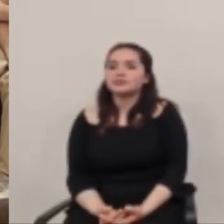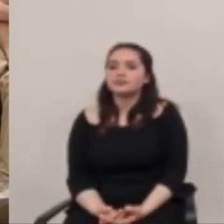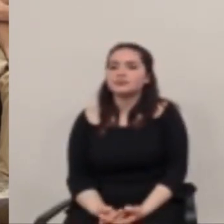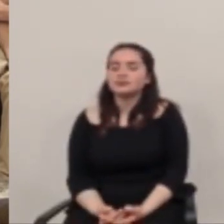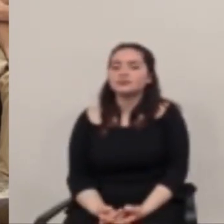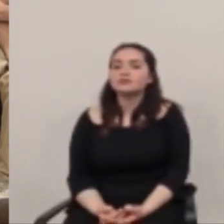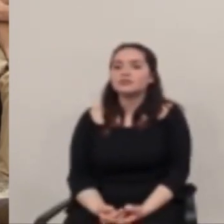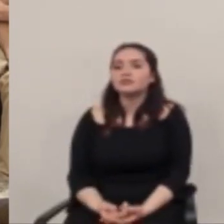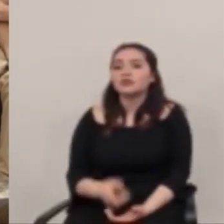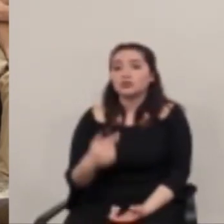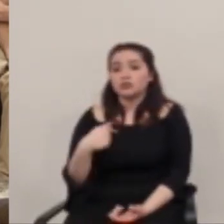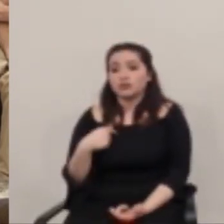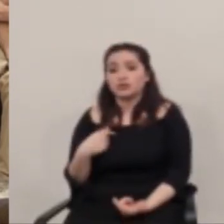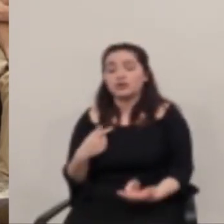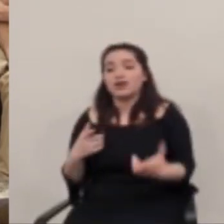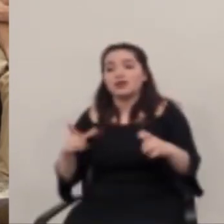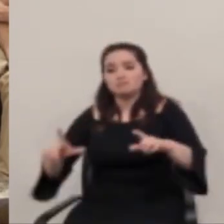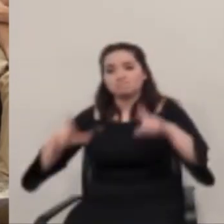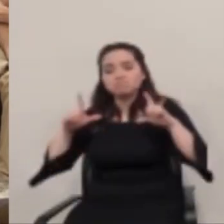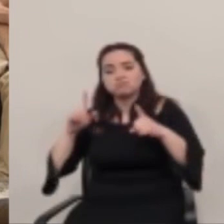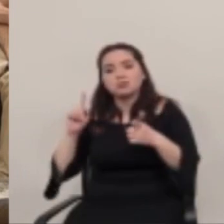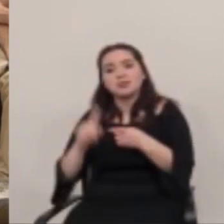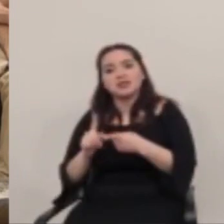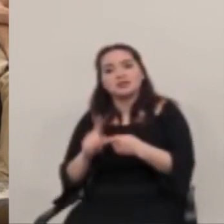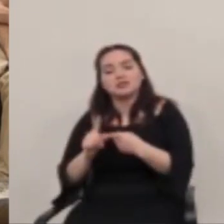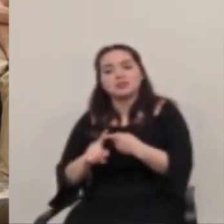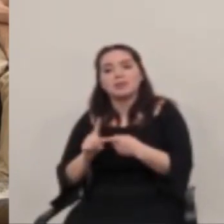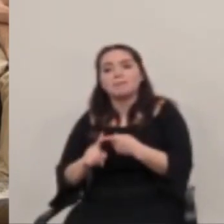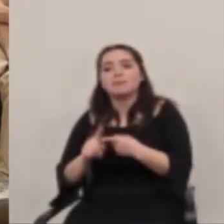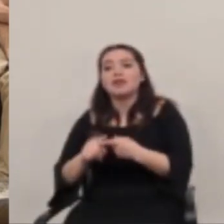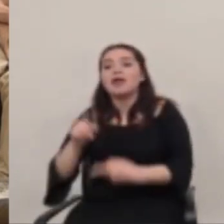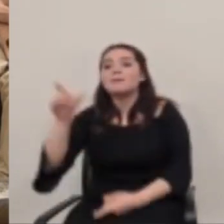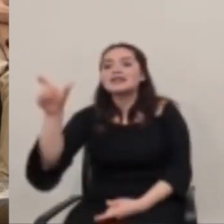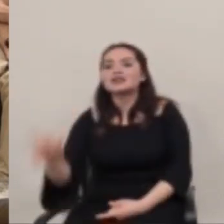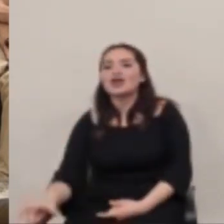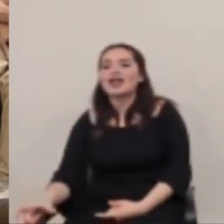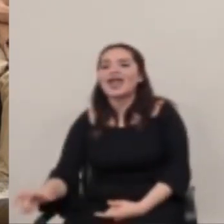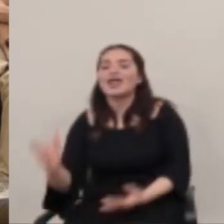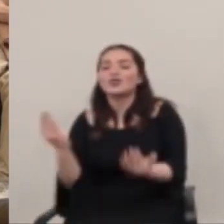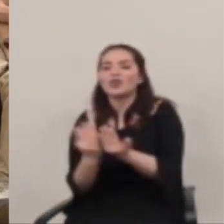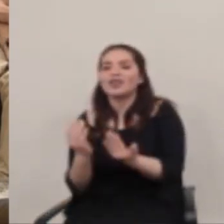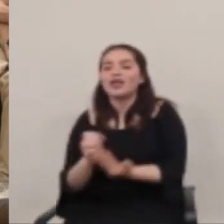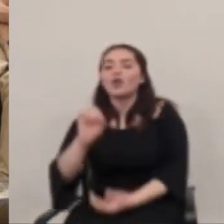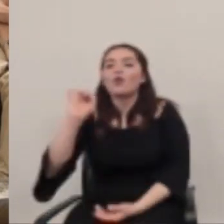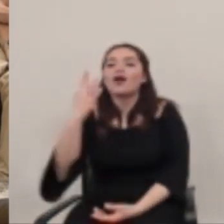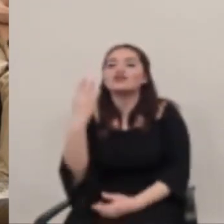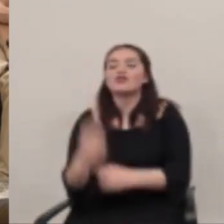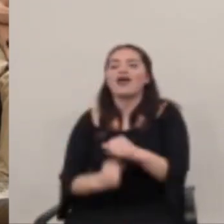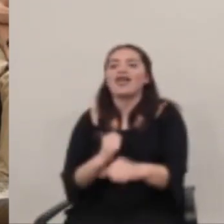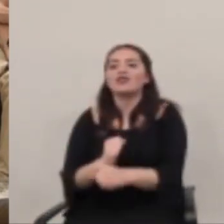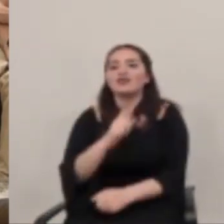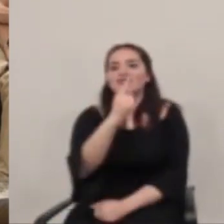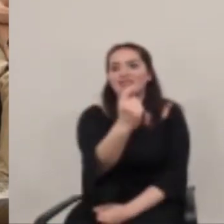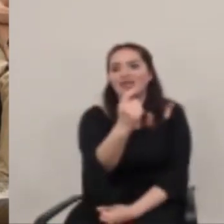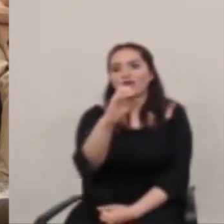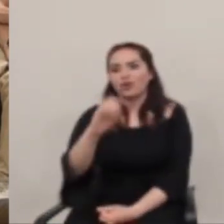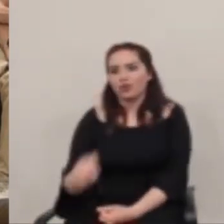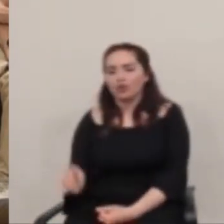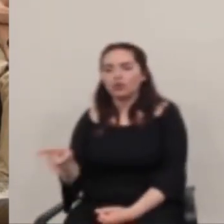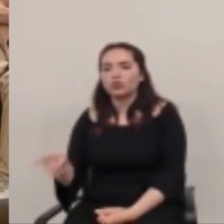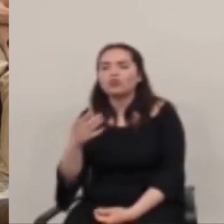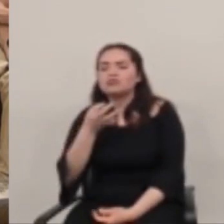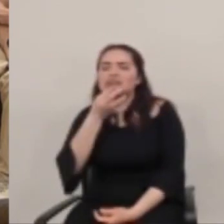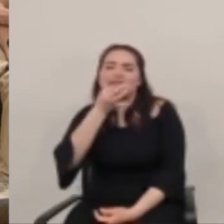Diego, como activista, disidente, sexual y funcional, estudiante además de cuarto año de terapia ocupacional de la Universidad de Chile, si tú tuvieras que hacer una